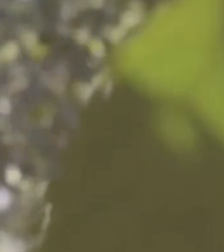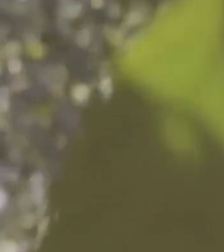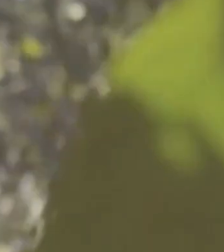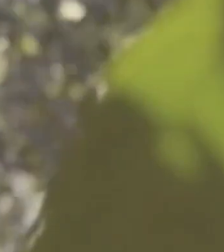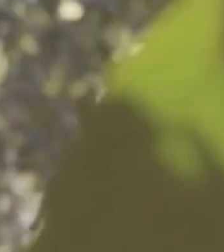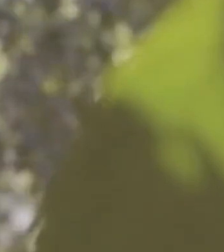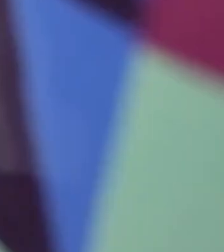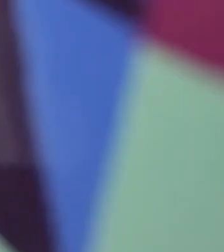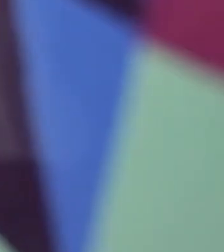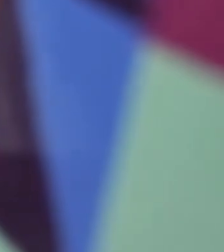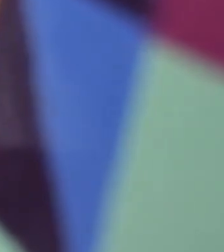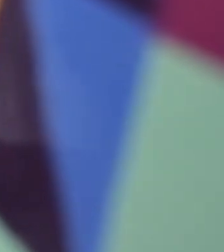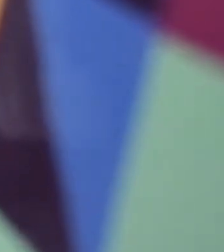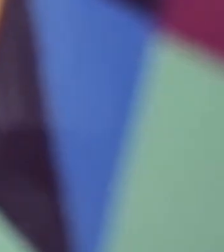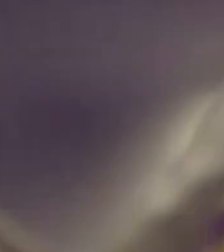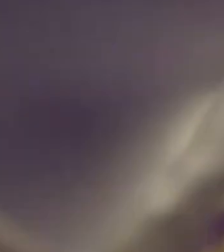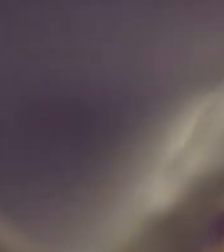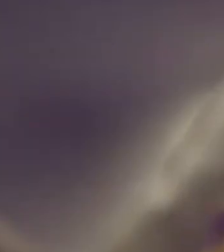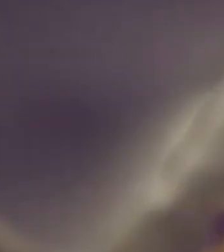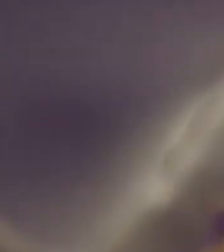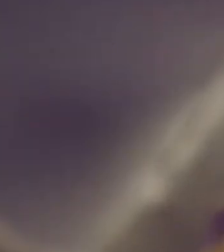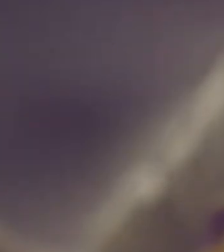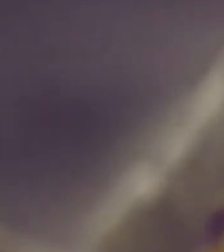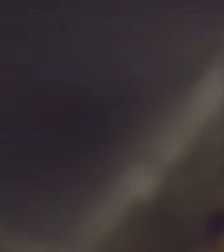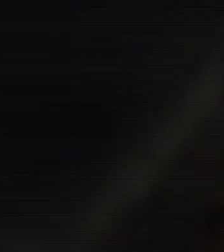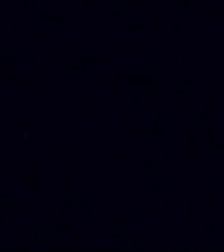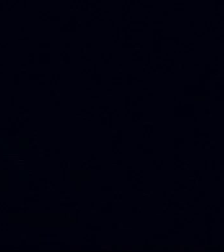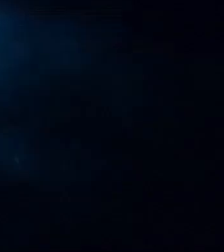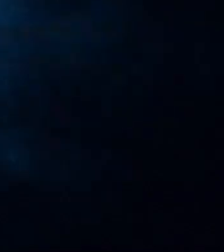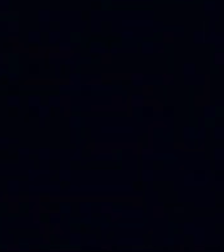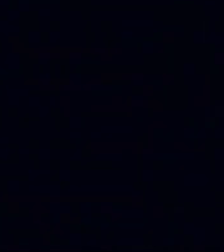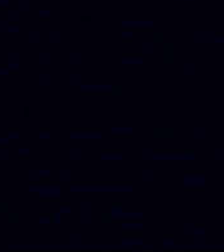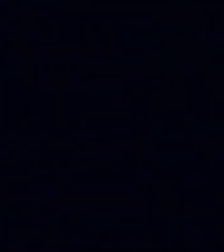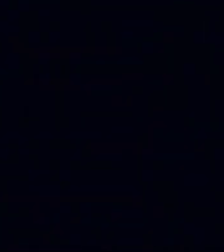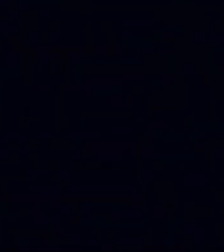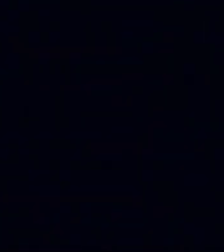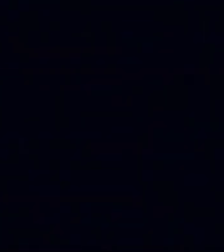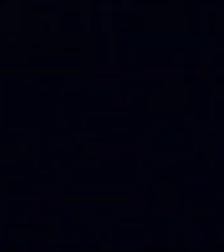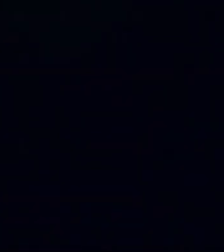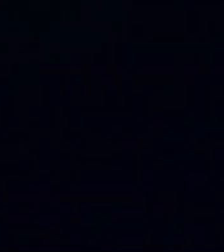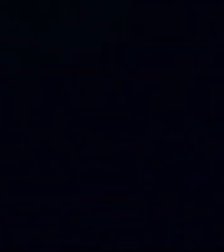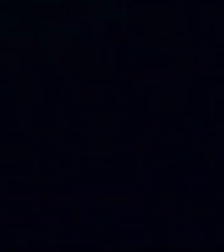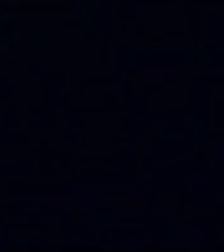Estás viendo 13, Costa Rica Televisión.